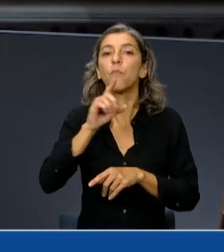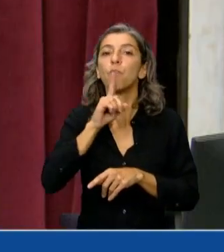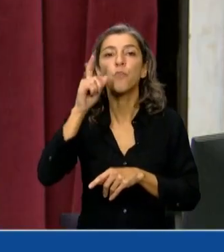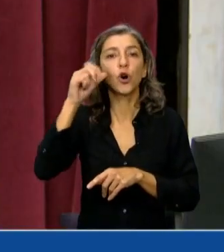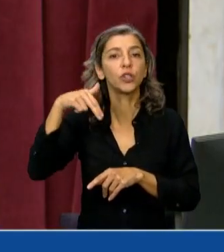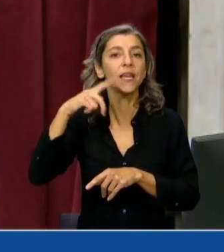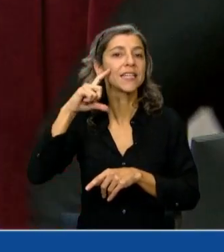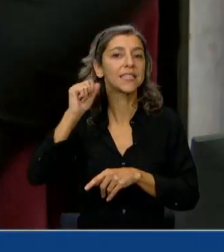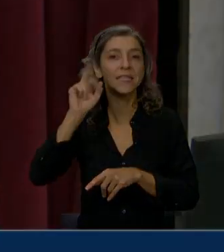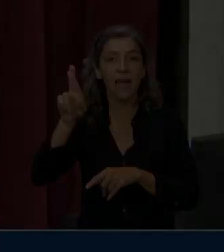Gracias, diputada.